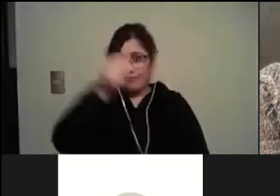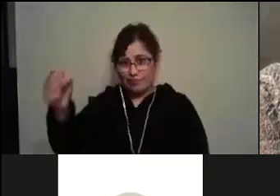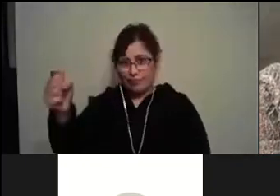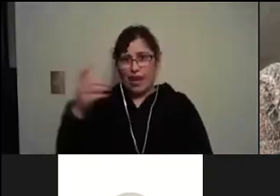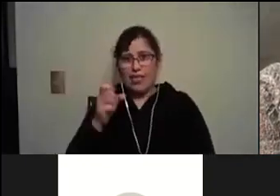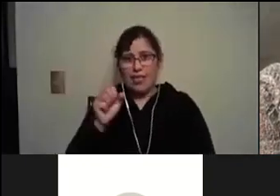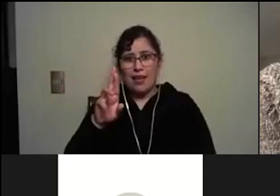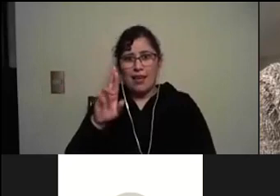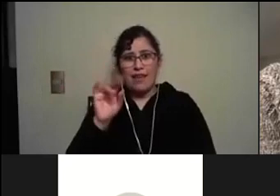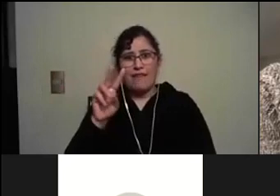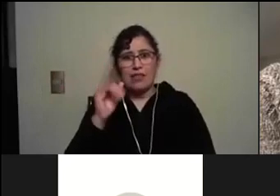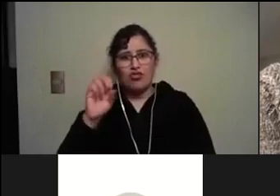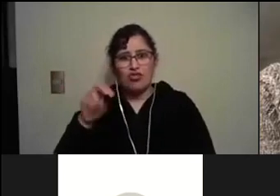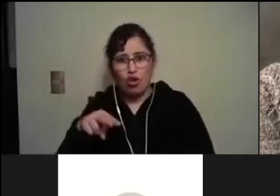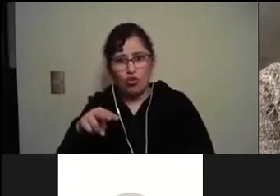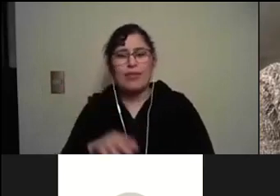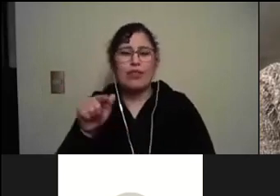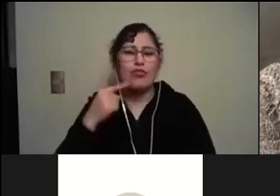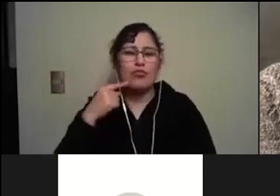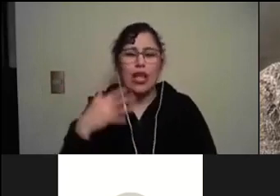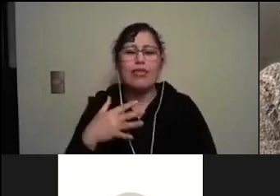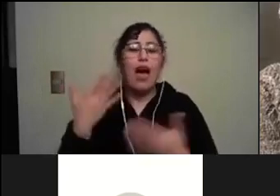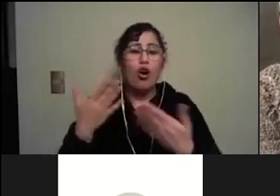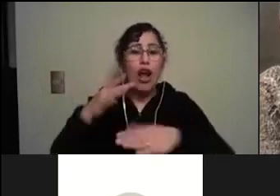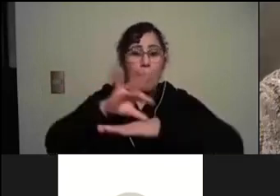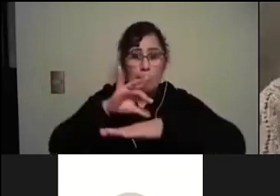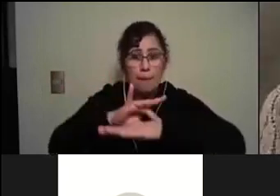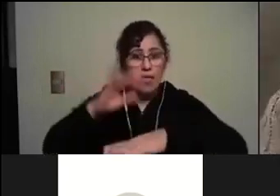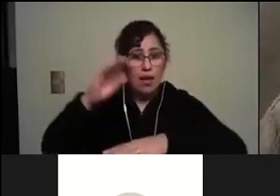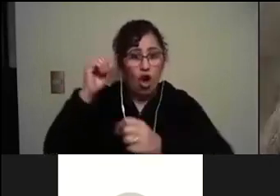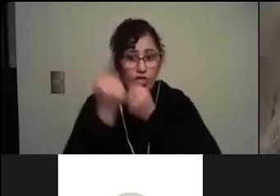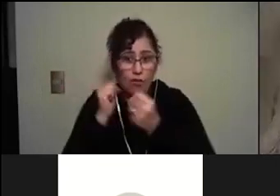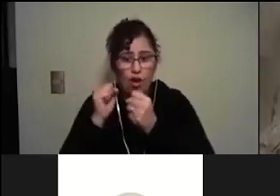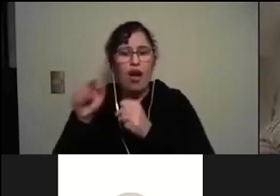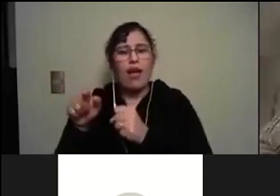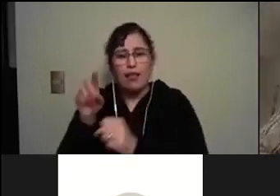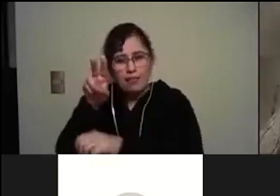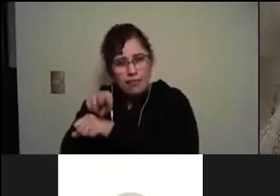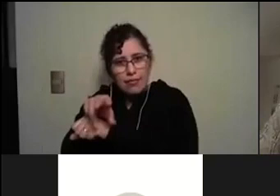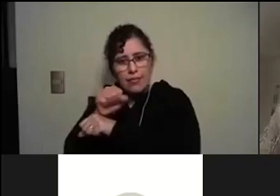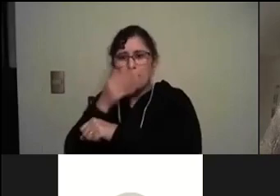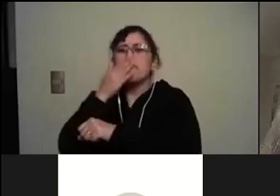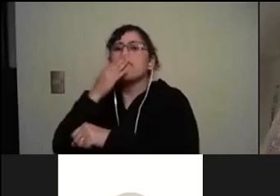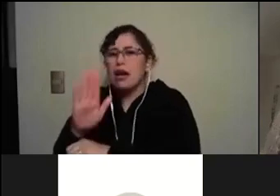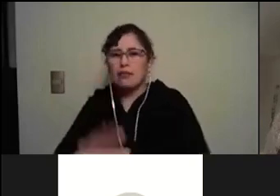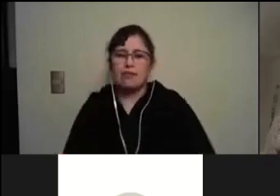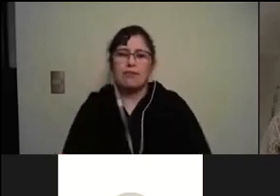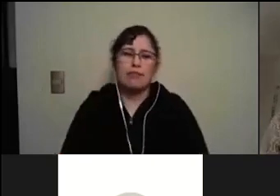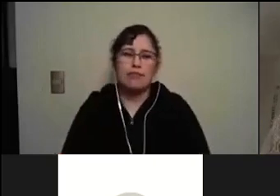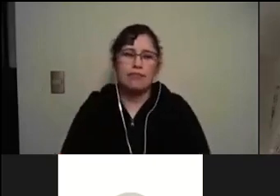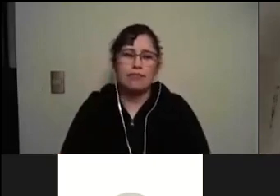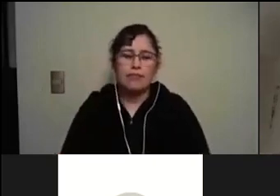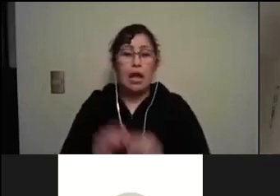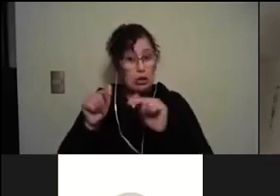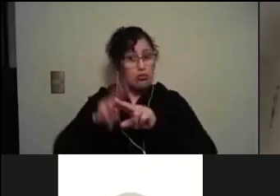envía al neurólogo, y eso le va a servir al neurólogo para poder diagnosticar mejor. interesante, gracias, profe. ¿Ya? Y eso se